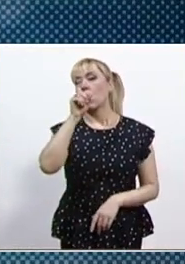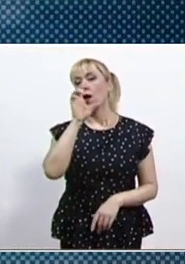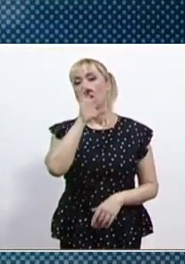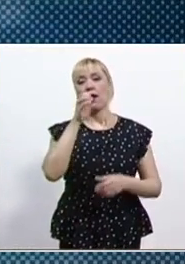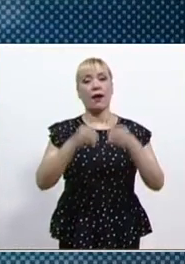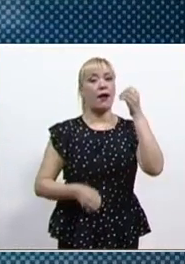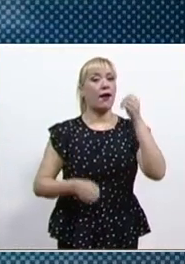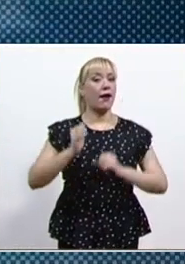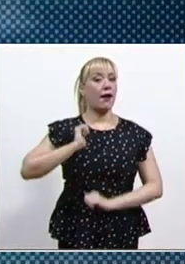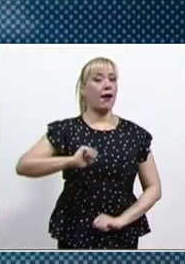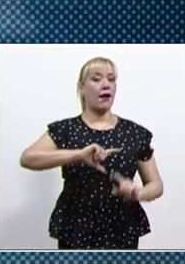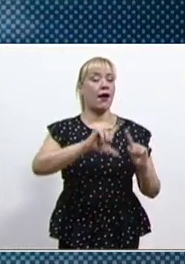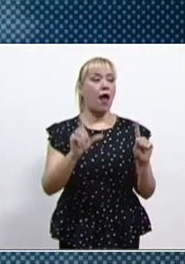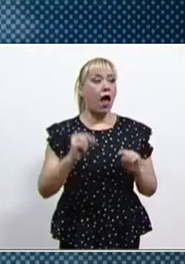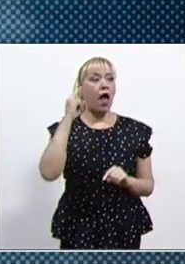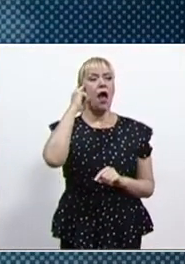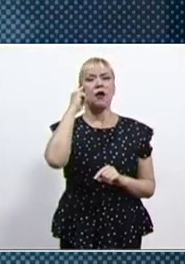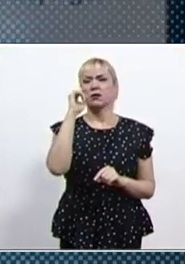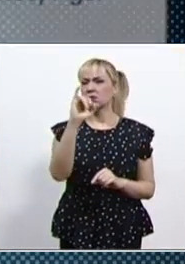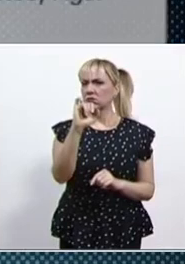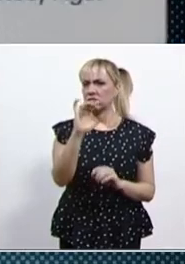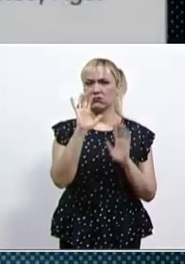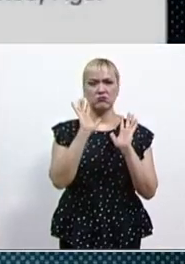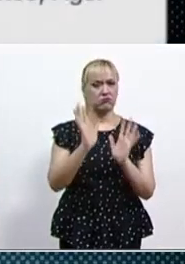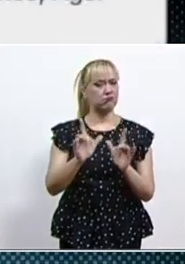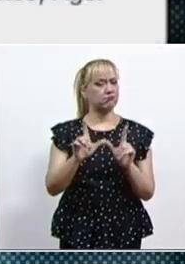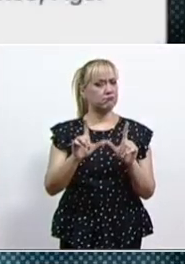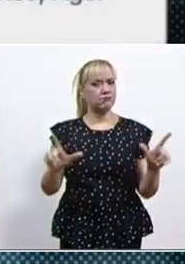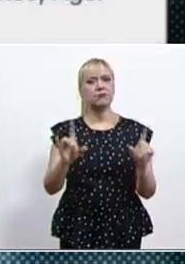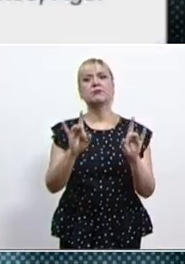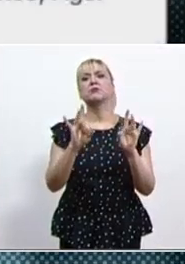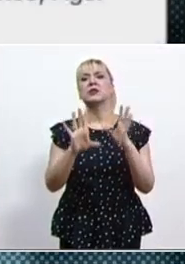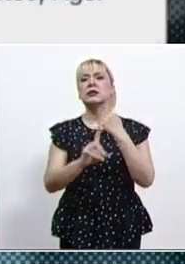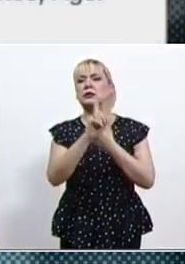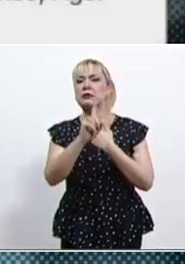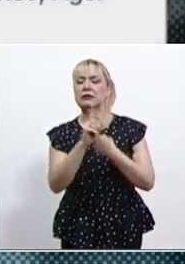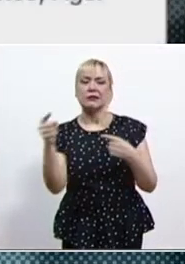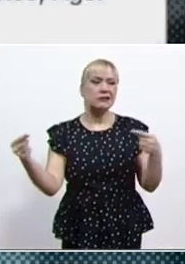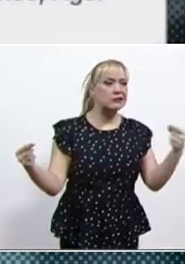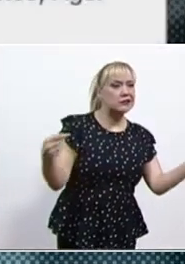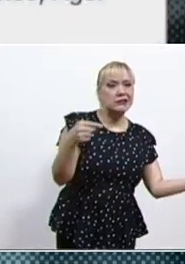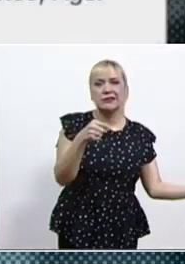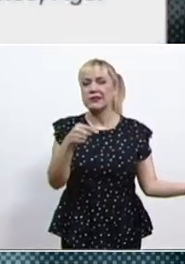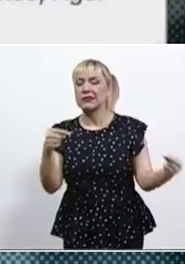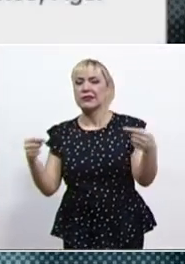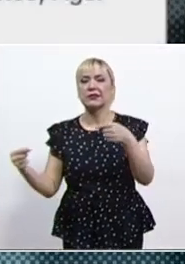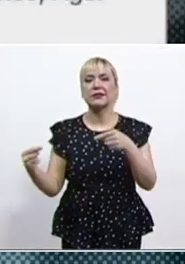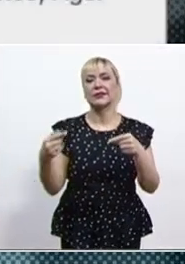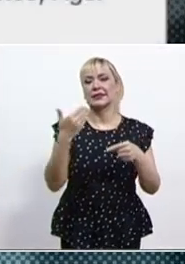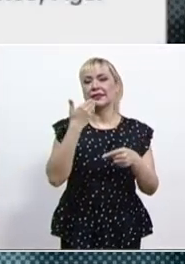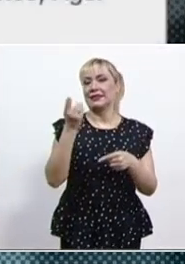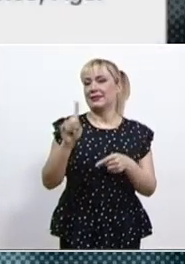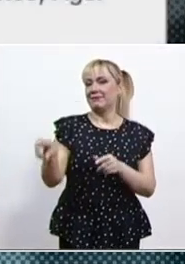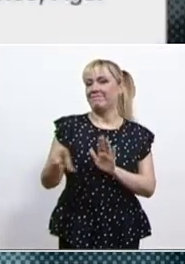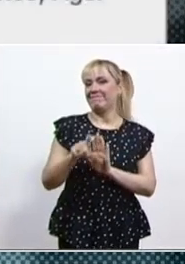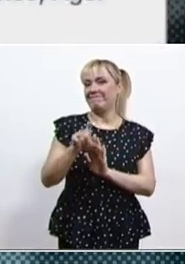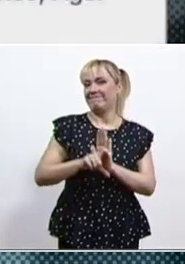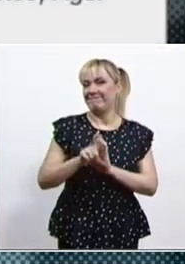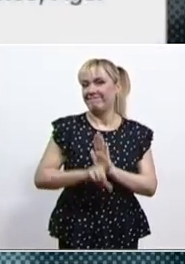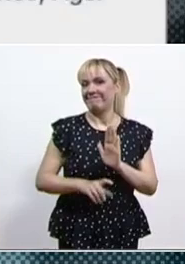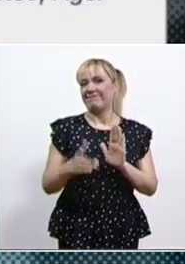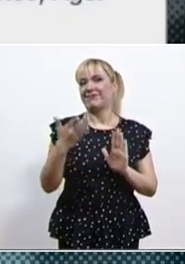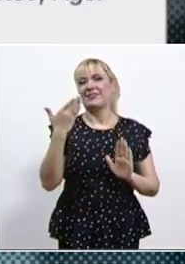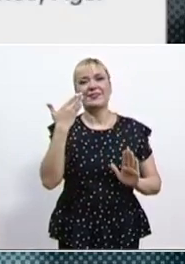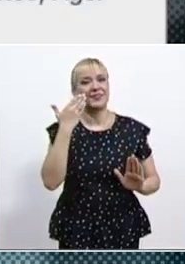está preparado para ofrecer solución a los conflictos derivados de la comunicación por redes sociales, con la asesoría